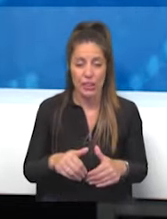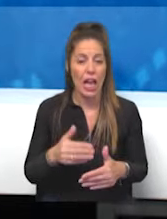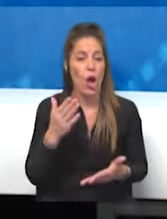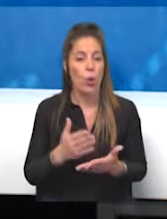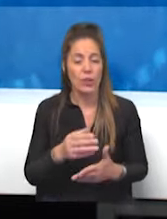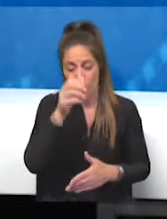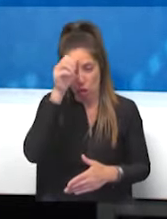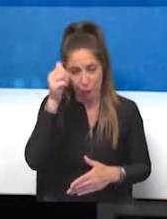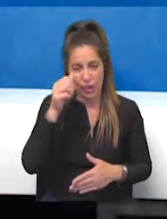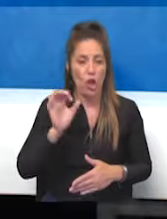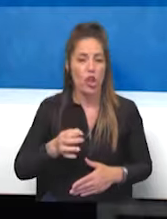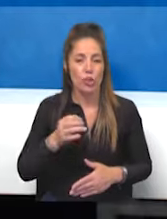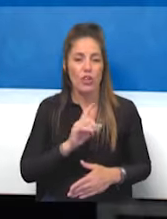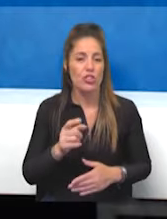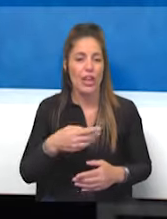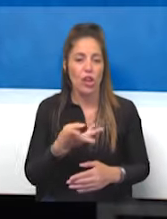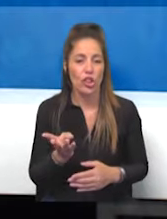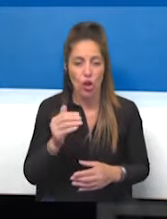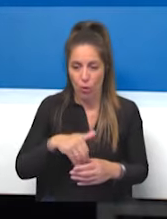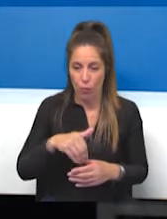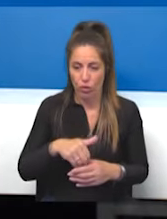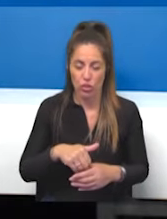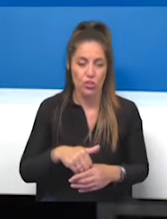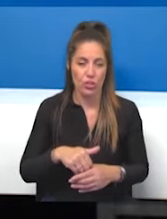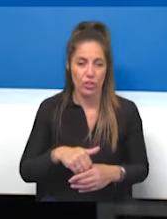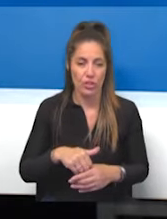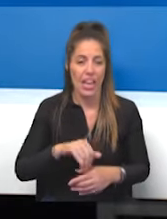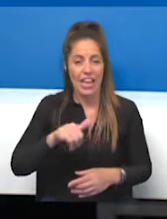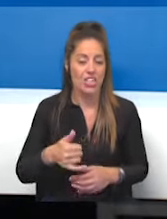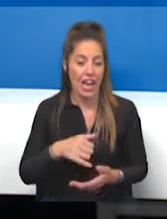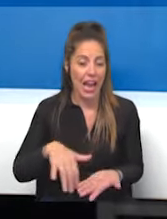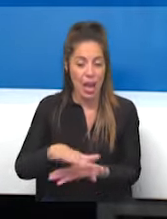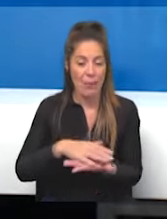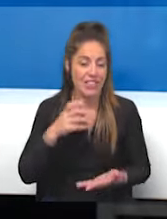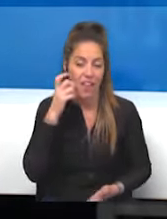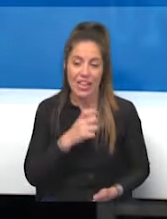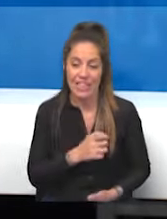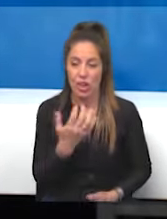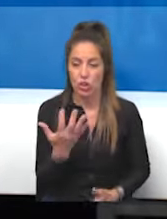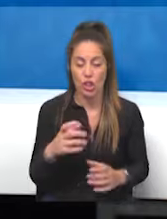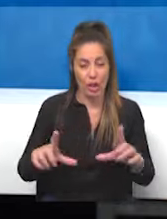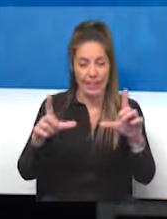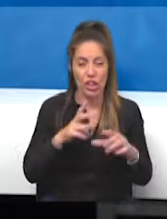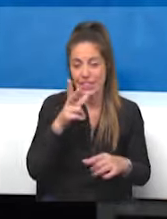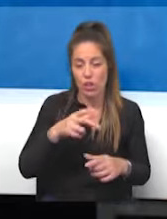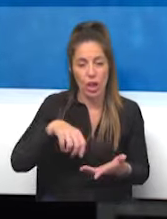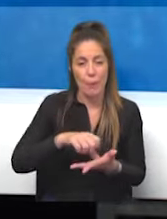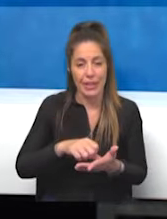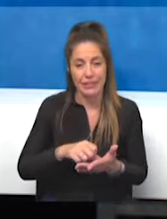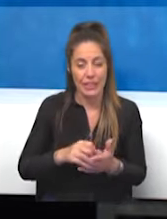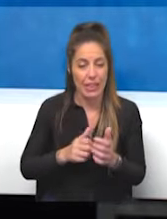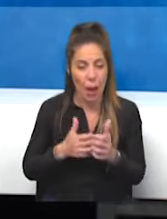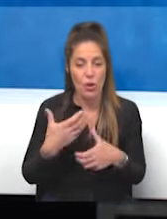domingo de octubre no se habían terminado de contar los votos y estaban en la plaza Varela los cinco candidatos diciéndole al país vamos atrás de